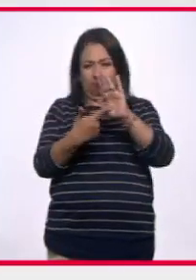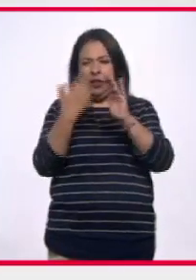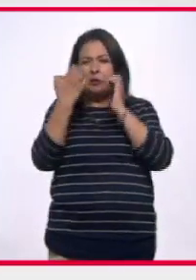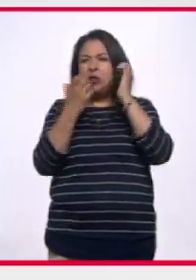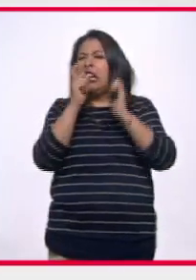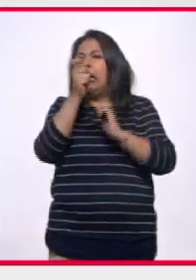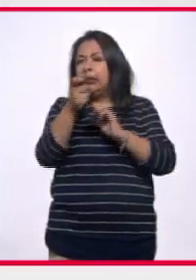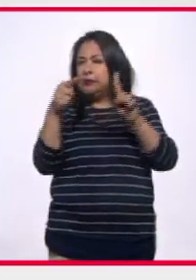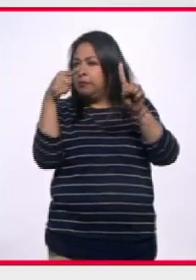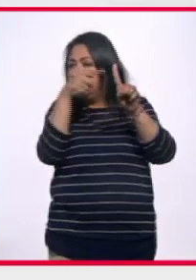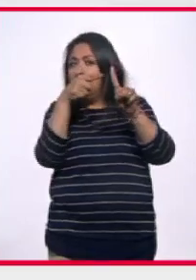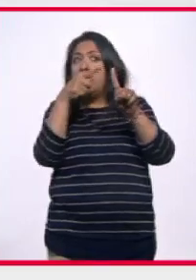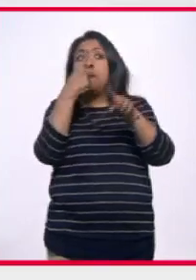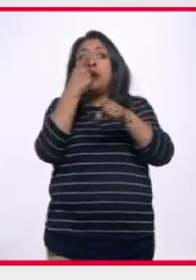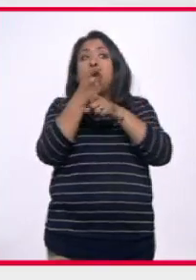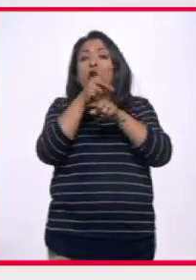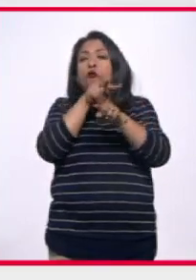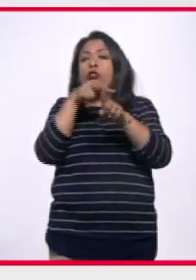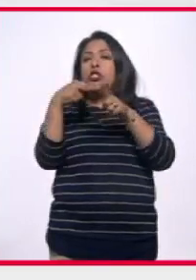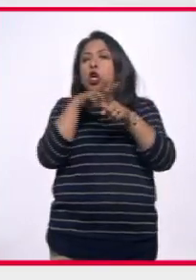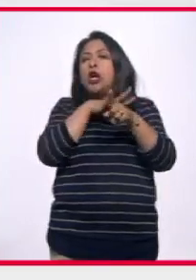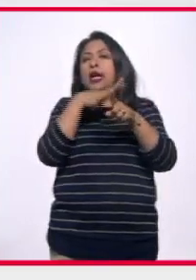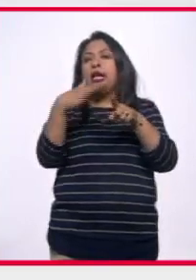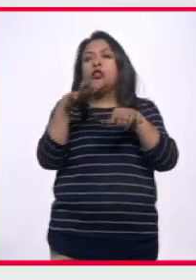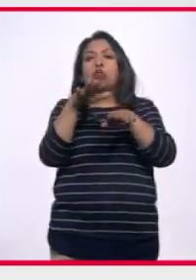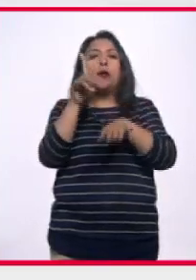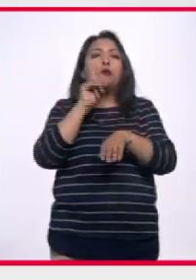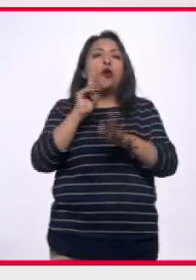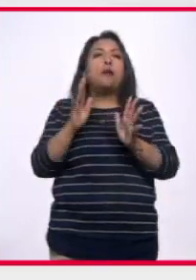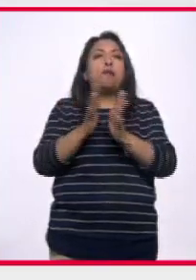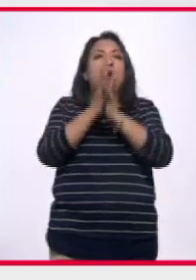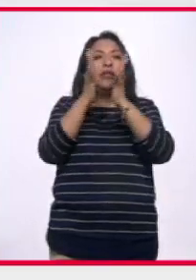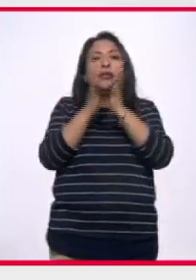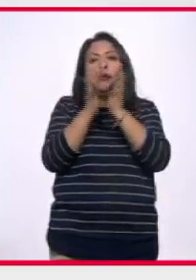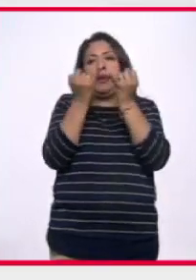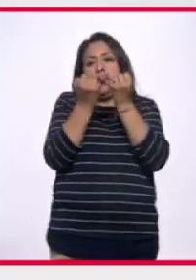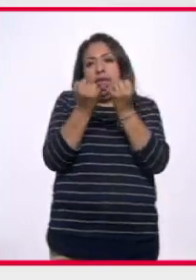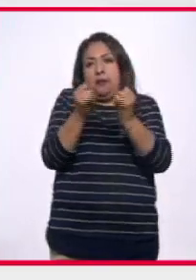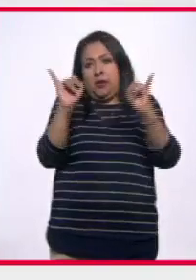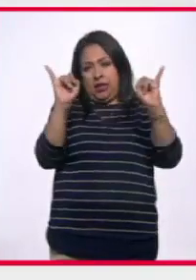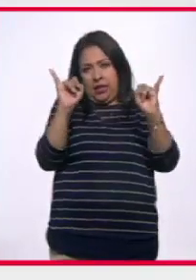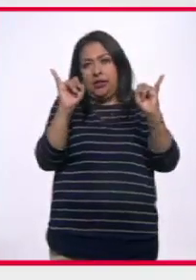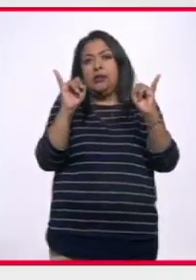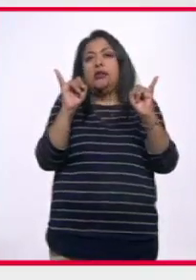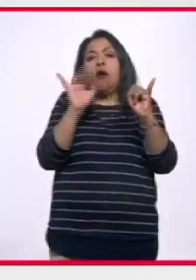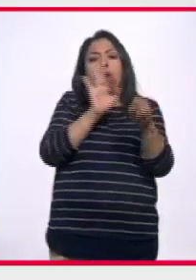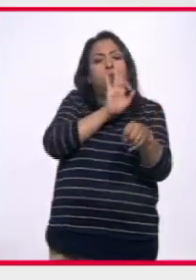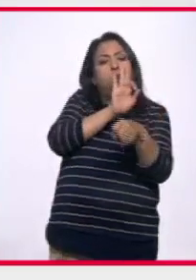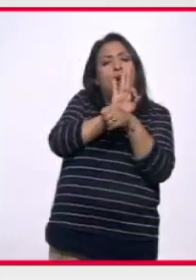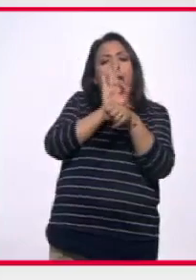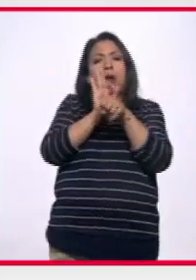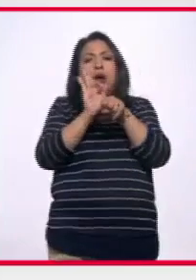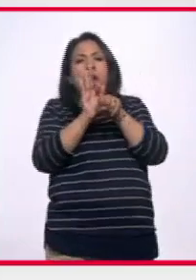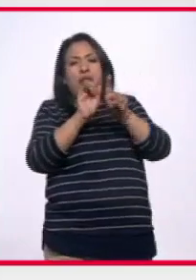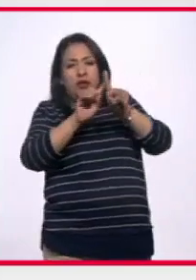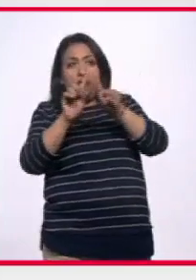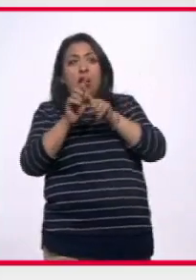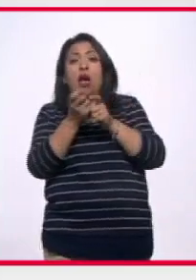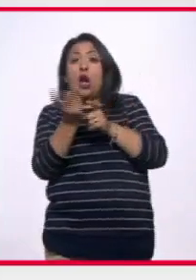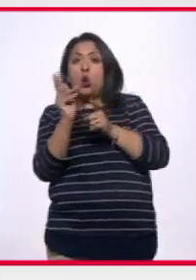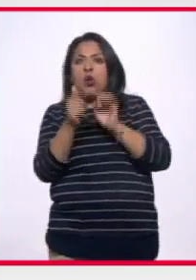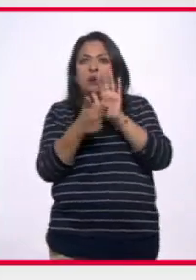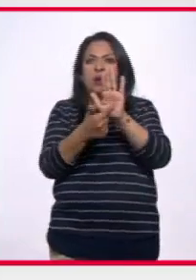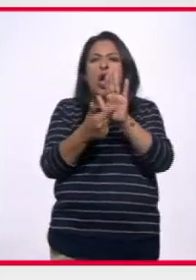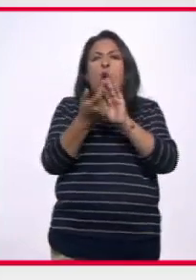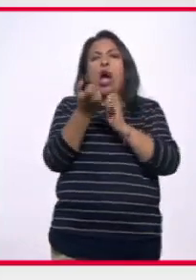es hacer un primero un panorama general de las mujeres que participan en la independencia desde distintas acciones unas menos visibilizadas que